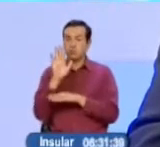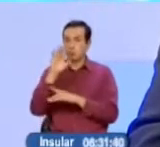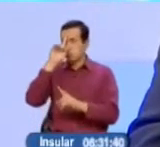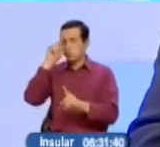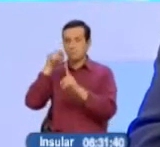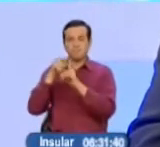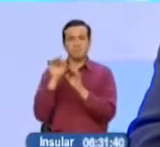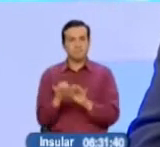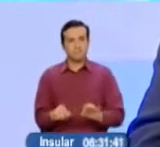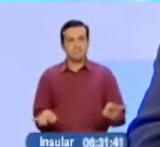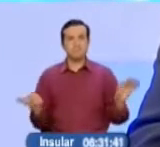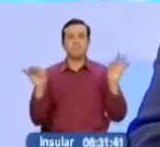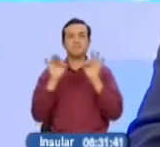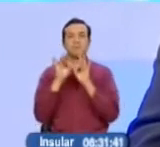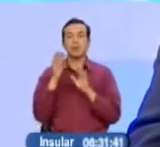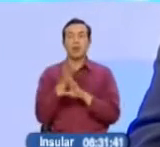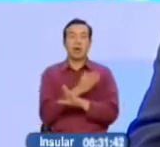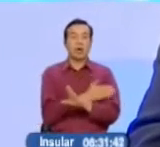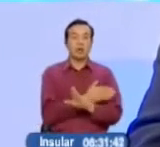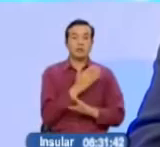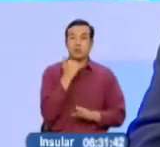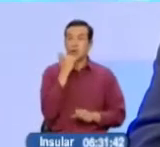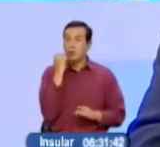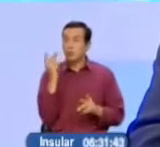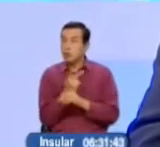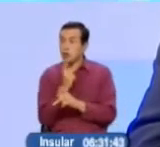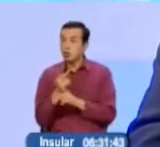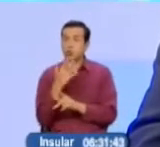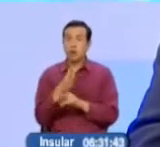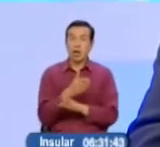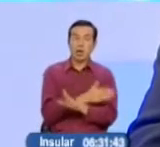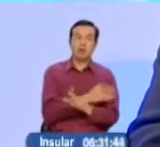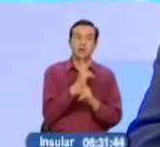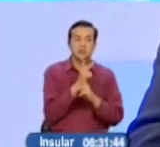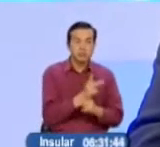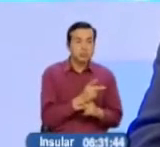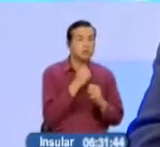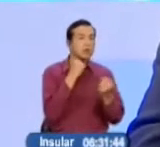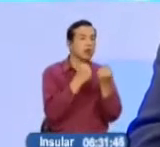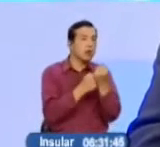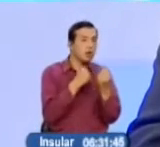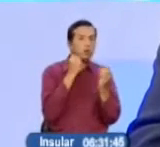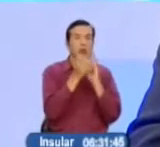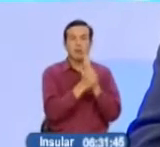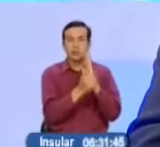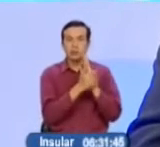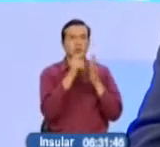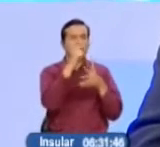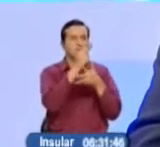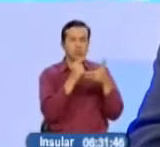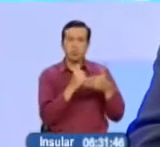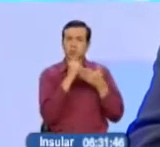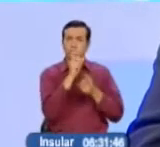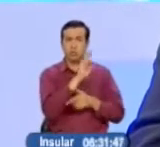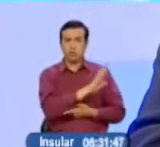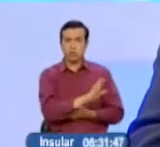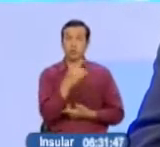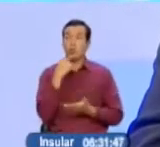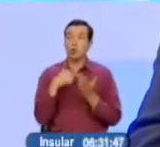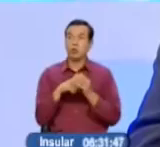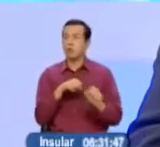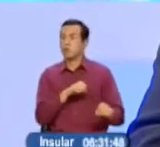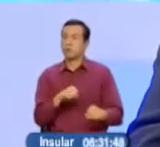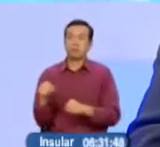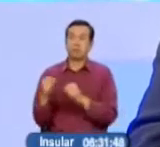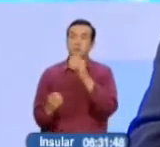meta importante el de prevenir los fenómenos, ¿no? Y el de trabajar para evitar que que cuando